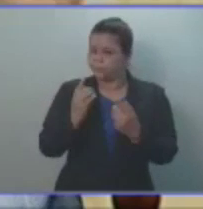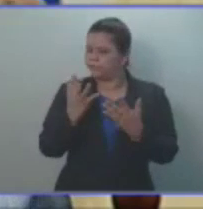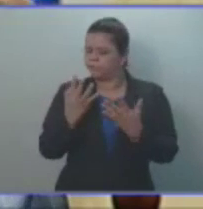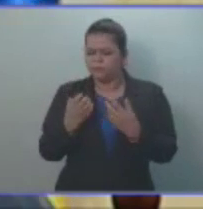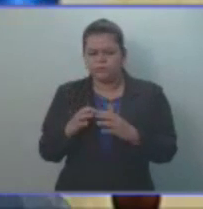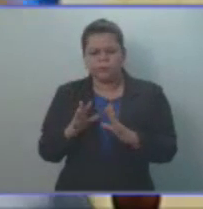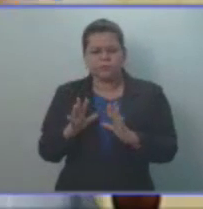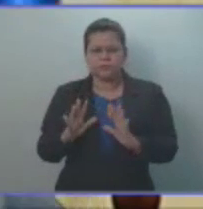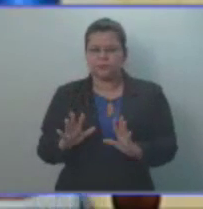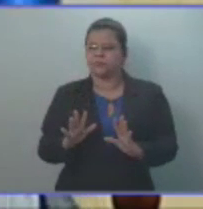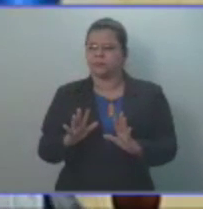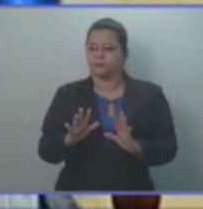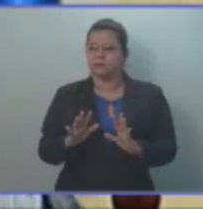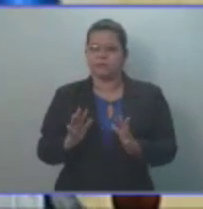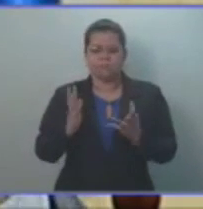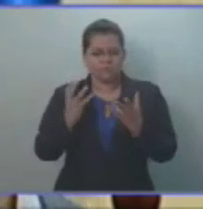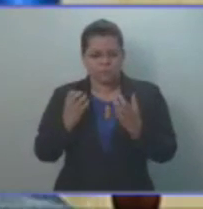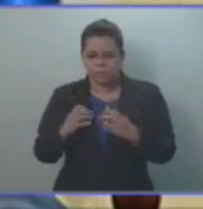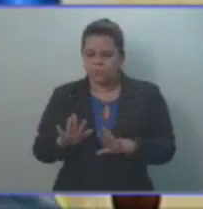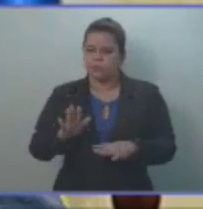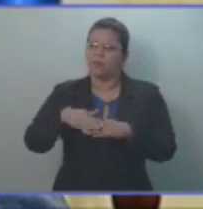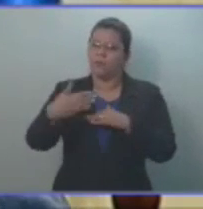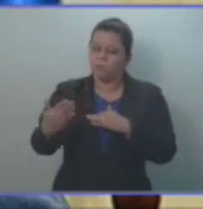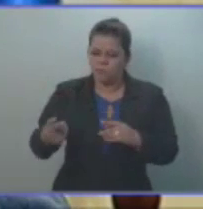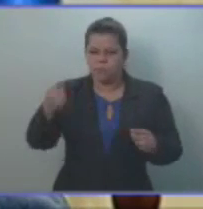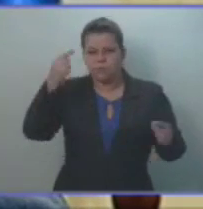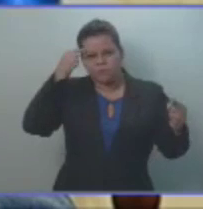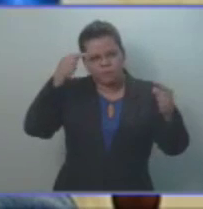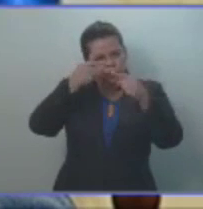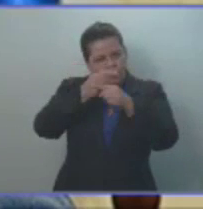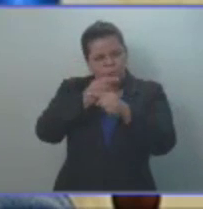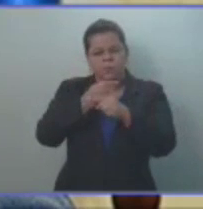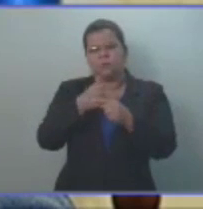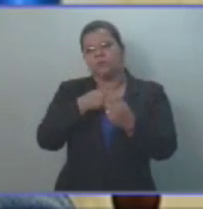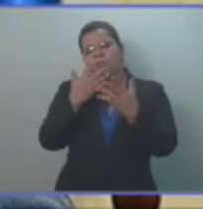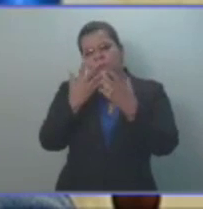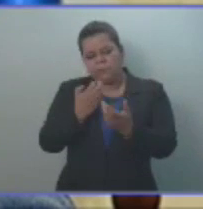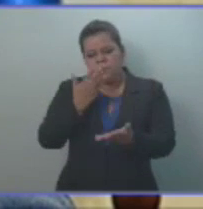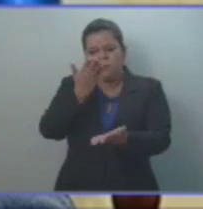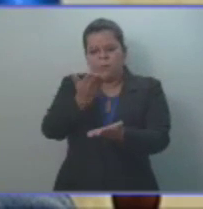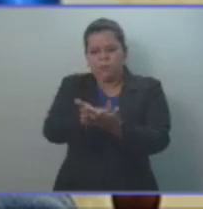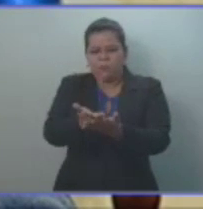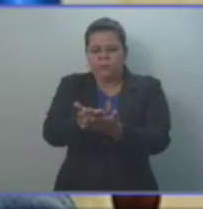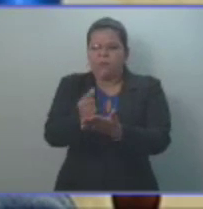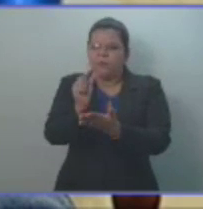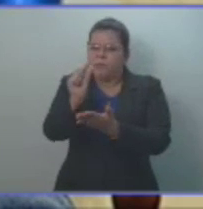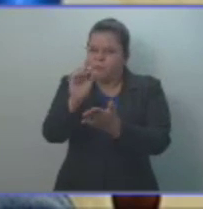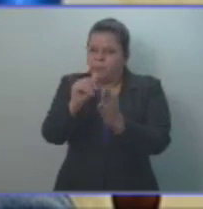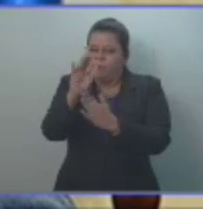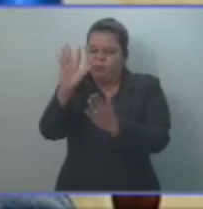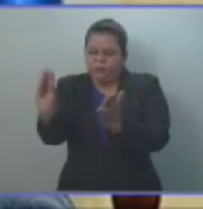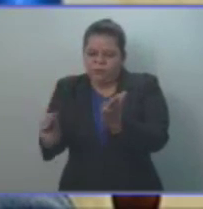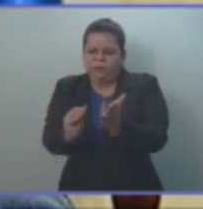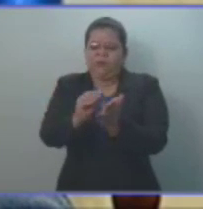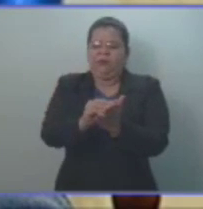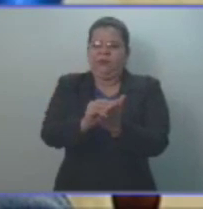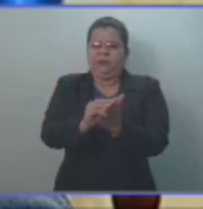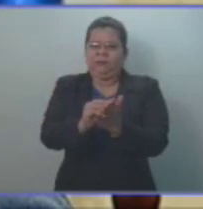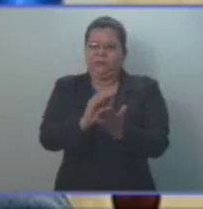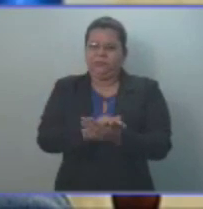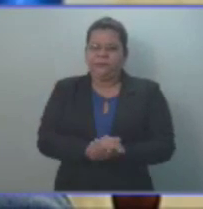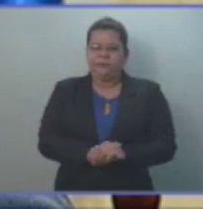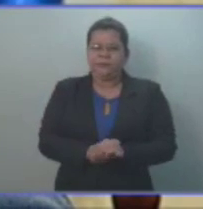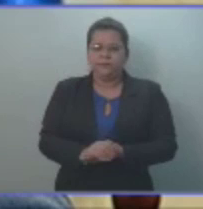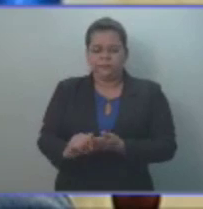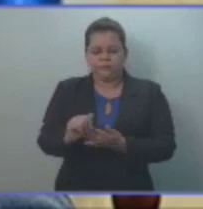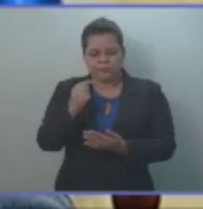interpretación de alcance que no es la intención del legislador. Me quiero permitir proponer una adición al texto original